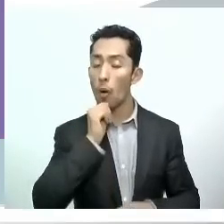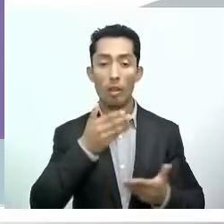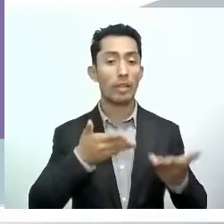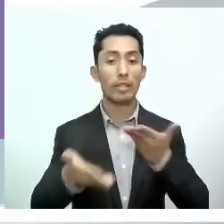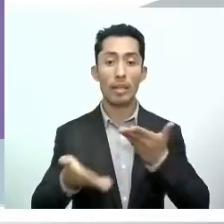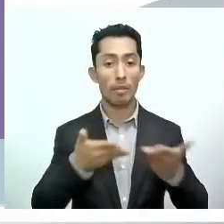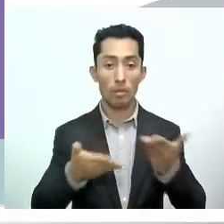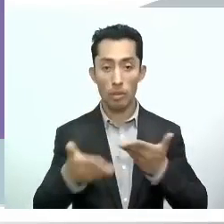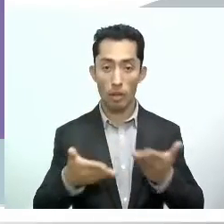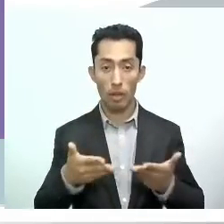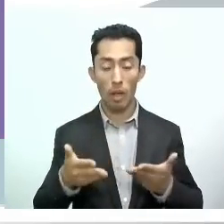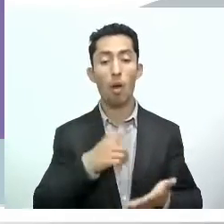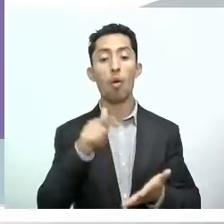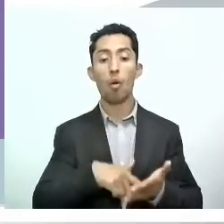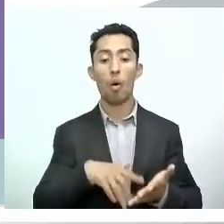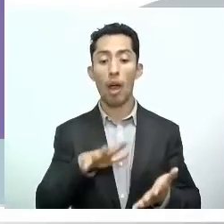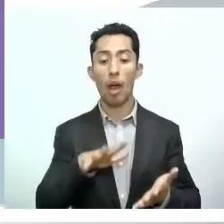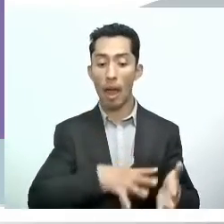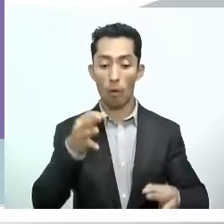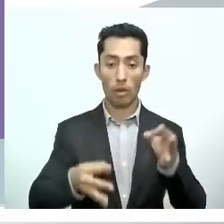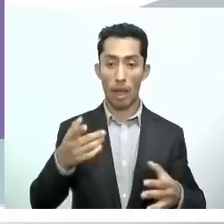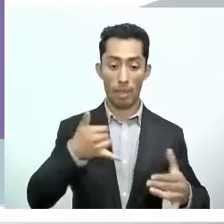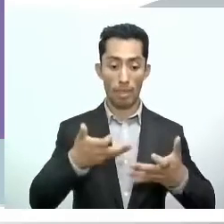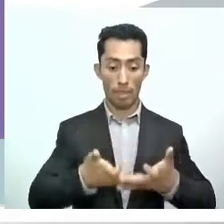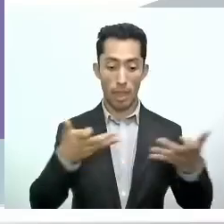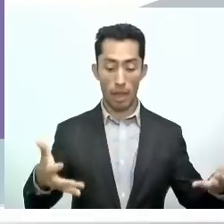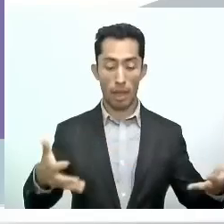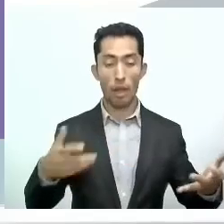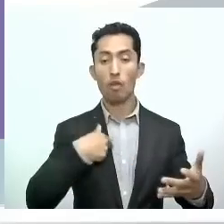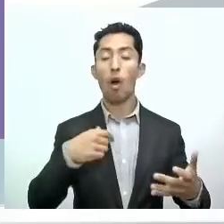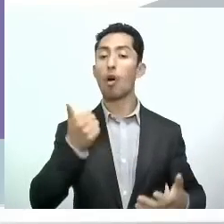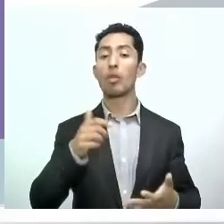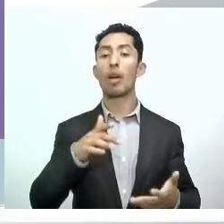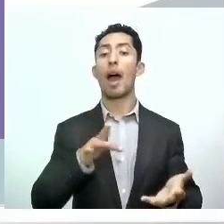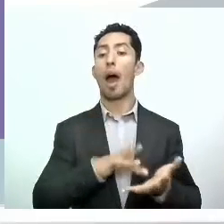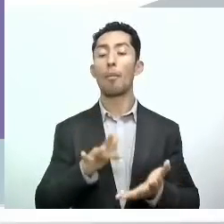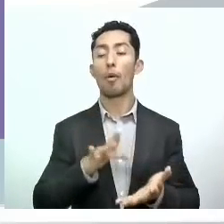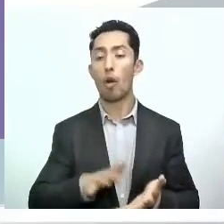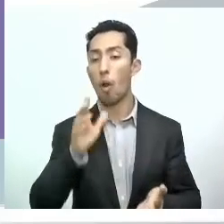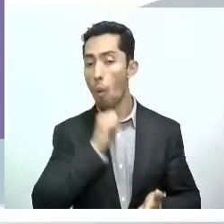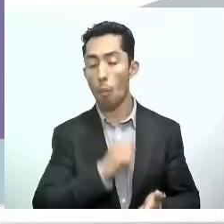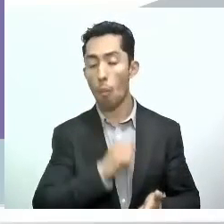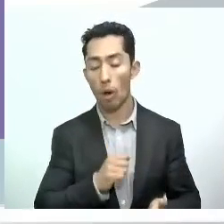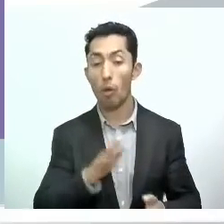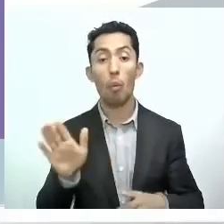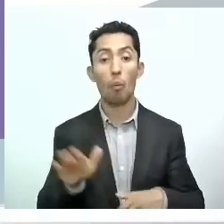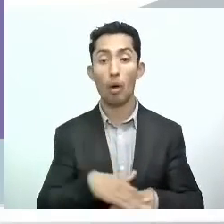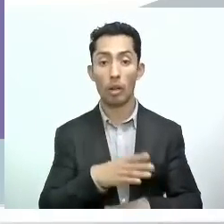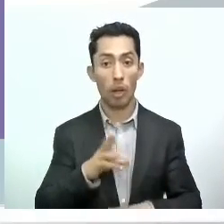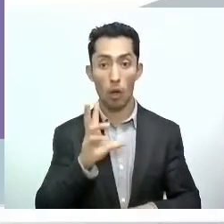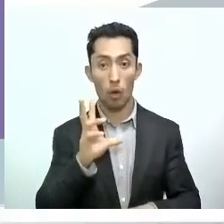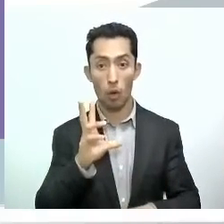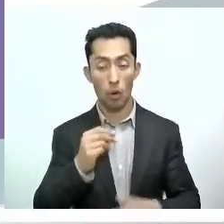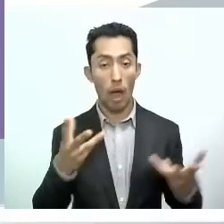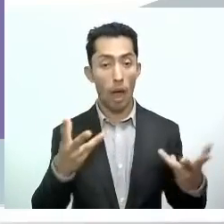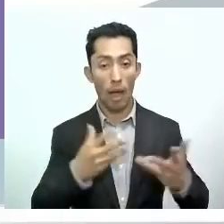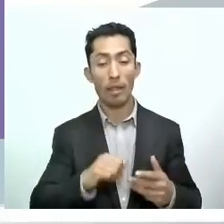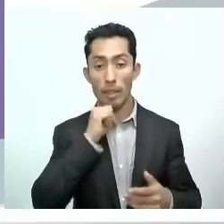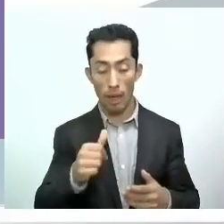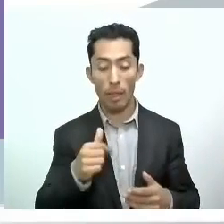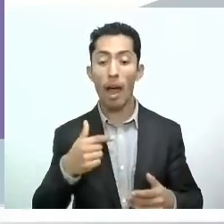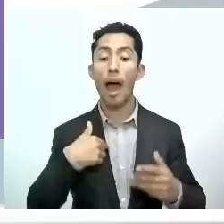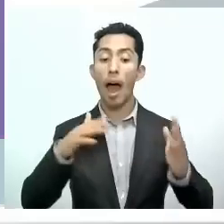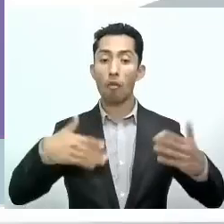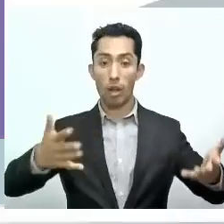mi sede jurisdiccional, ¿no? Ahí, porque de no hacerlo, entonces todo acto que yo haga fuera de